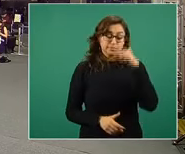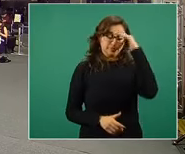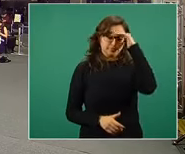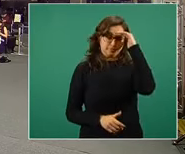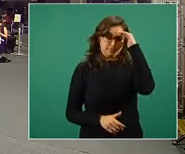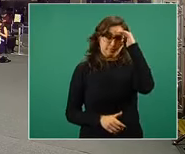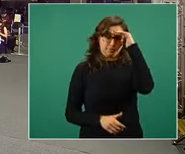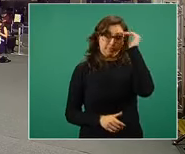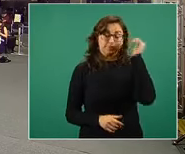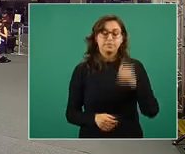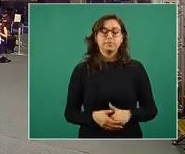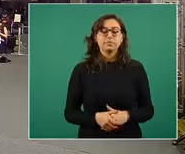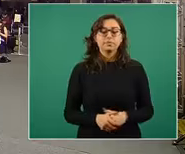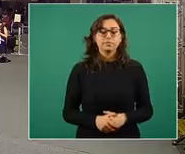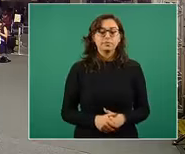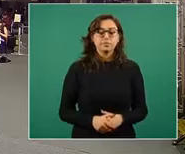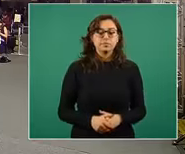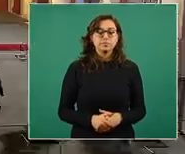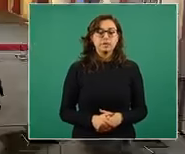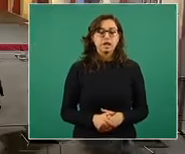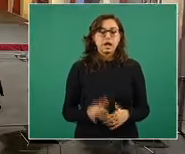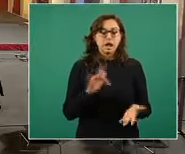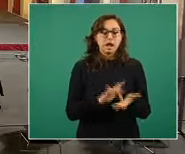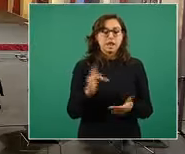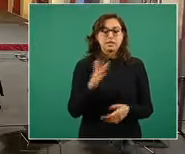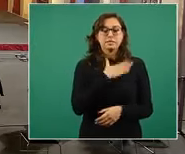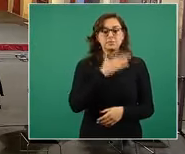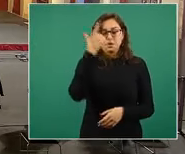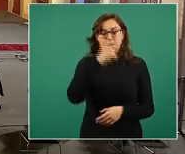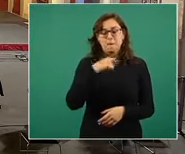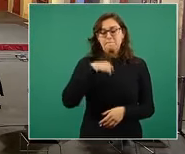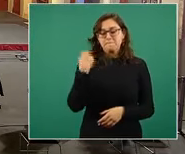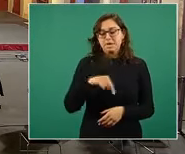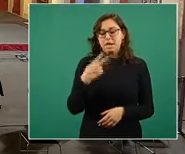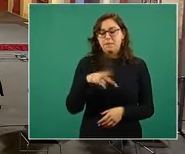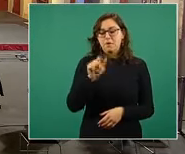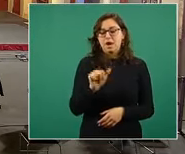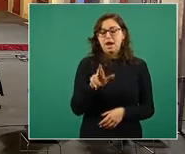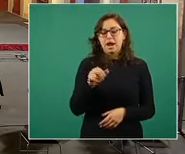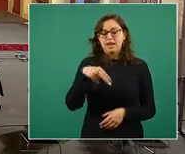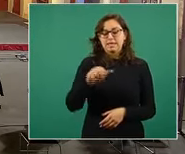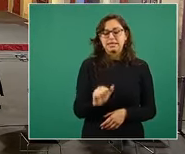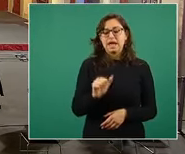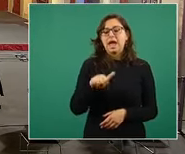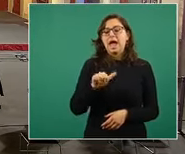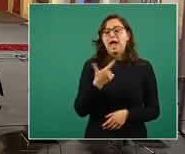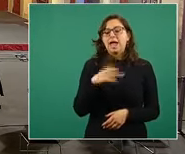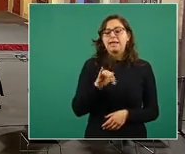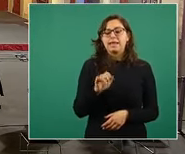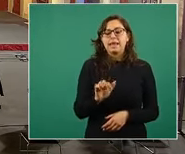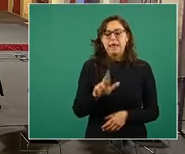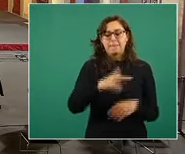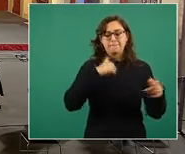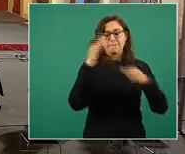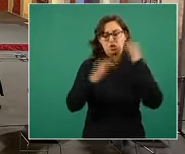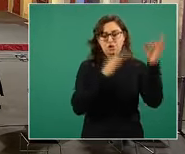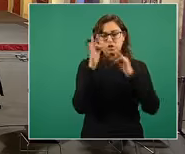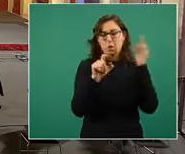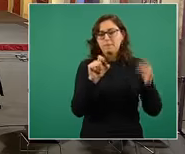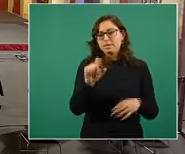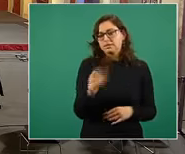Muchas gracias. Gracias, buenas noches. Doctor Karina Aguilar, reportera del periódico 24 Horas. Preguntarle en torno a las